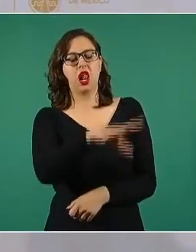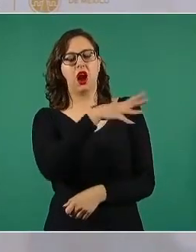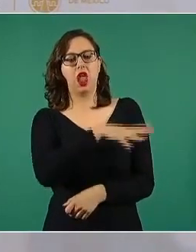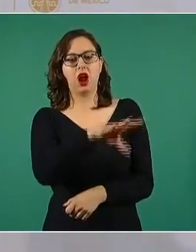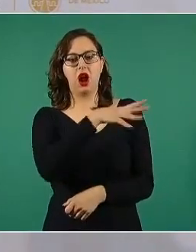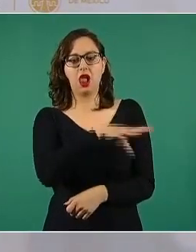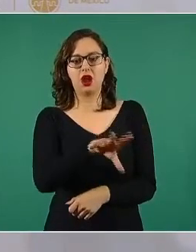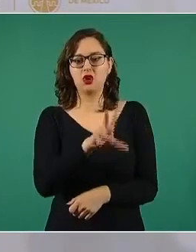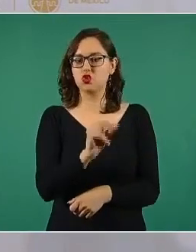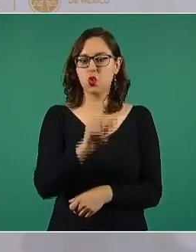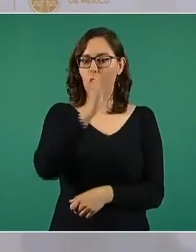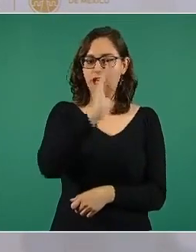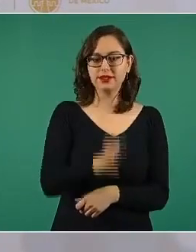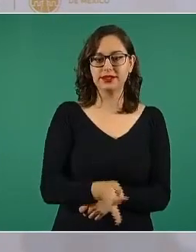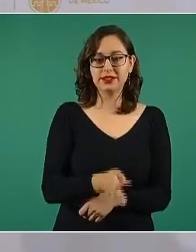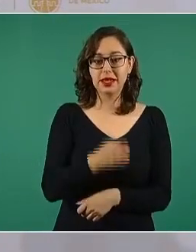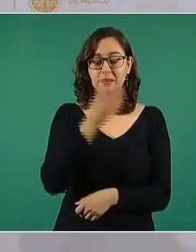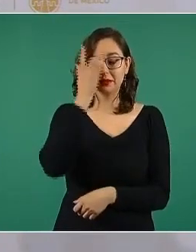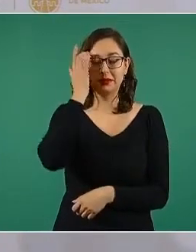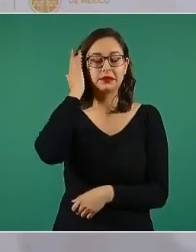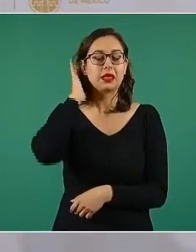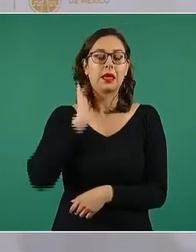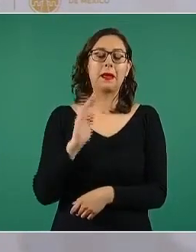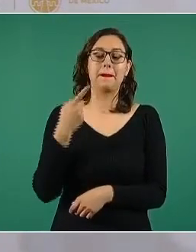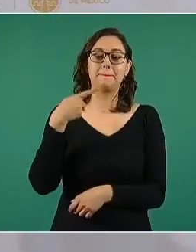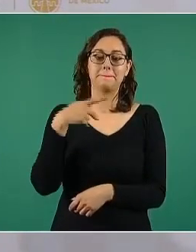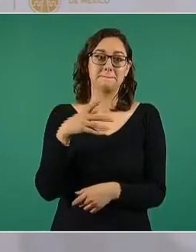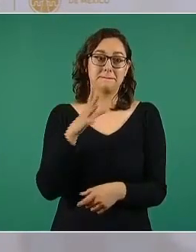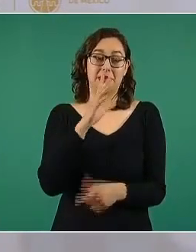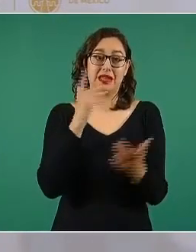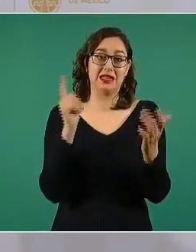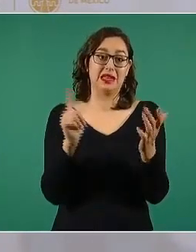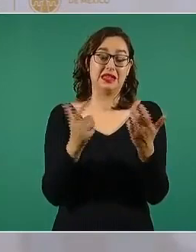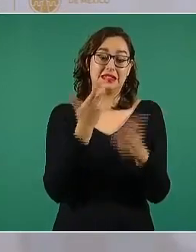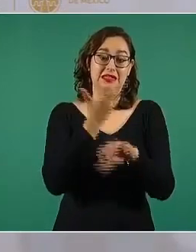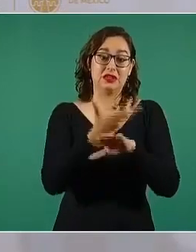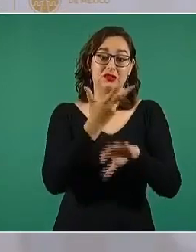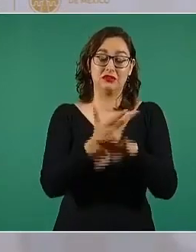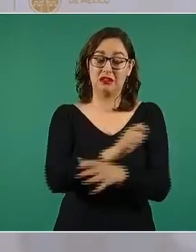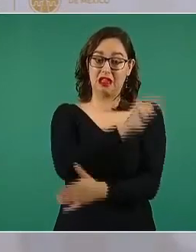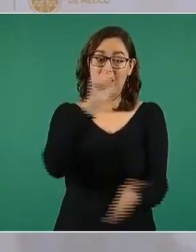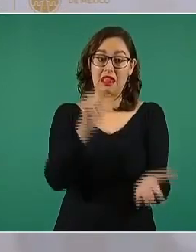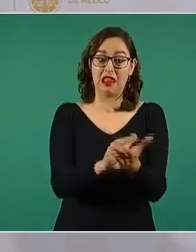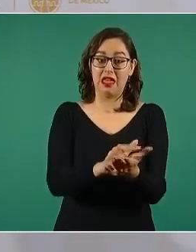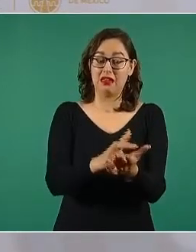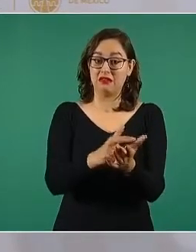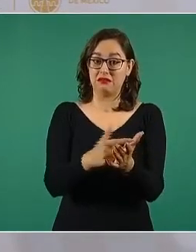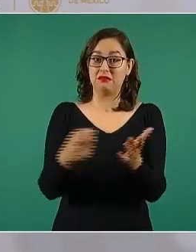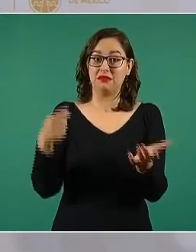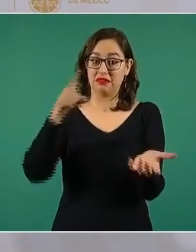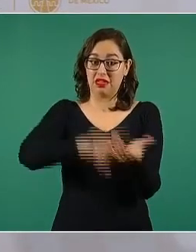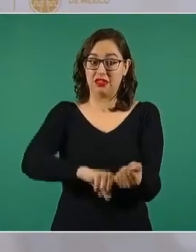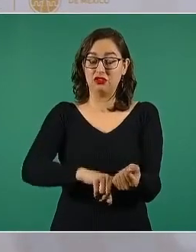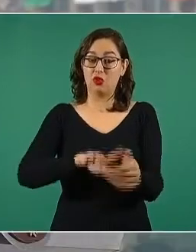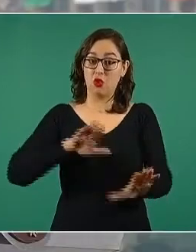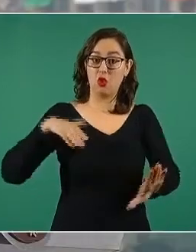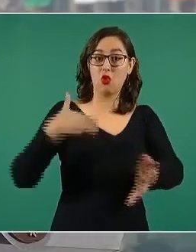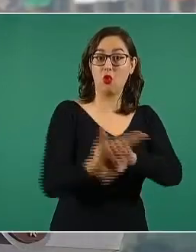pueblos y tribus. En Estados Unidos, leyes racistas continuamente atacan y merman